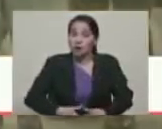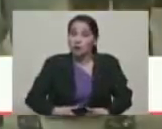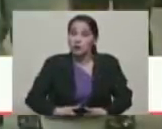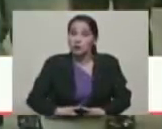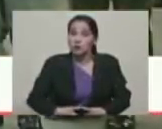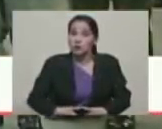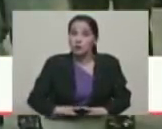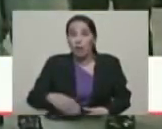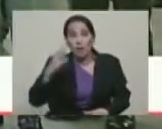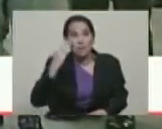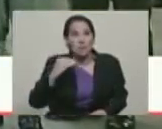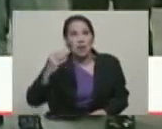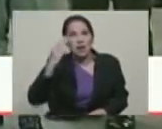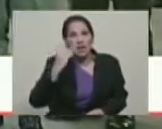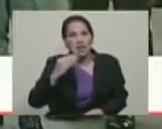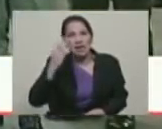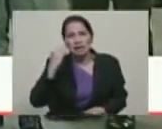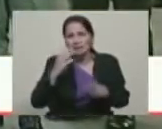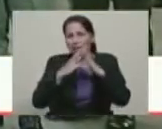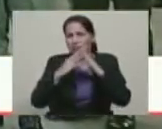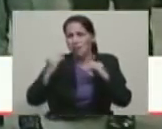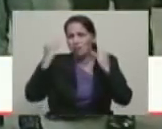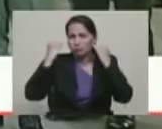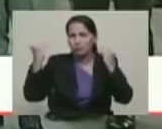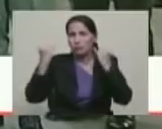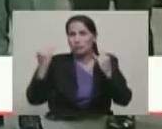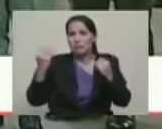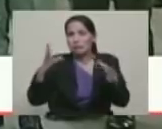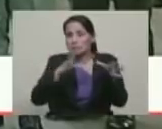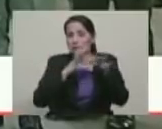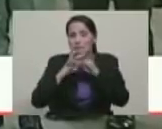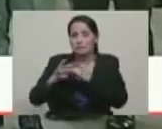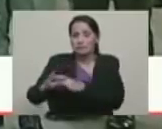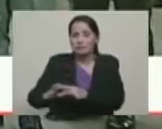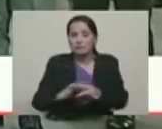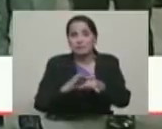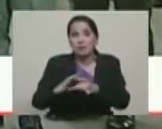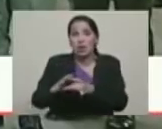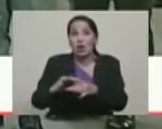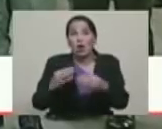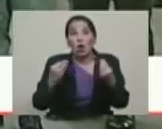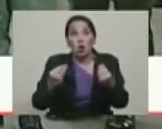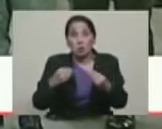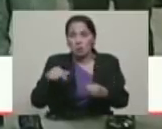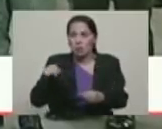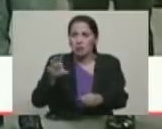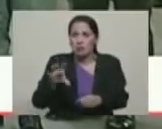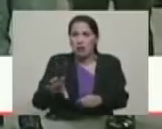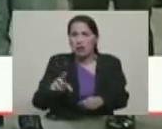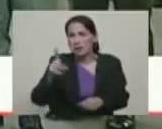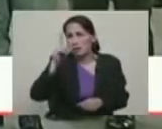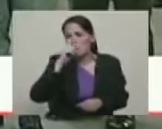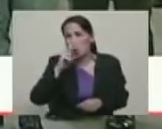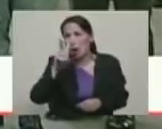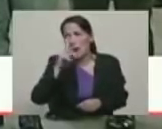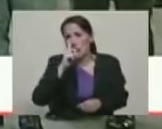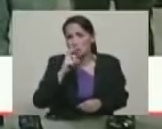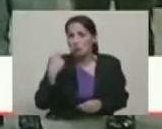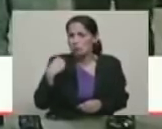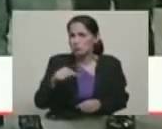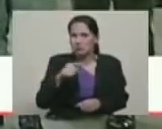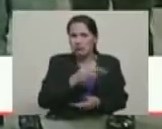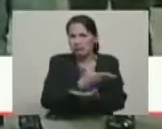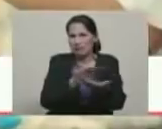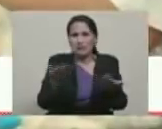uniendo experiencia, capacidades. Nuestro país hace 2, 3 años no tenía esto. Nada de